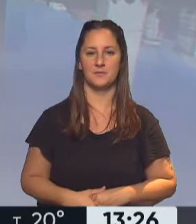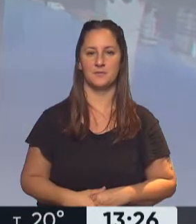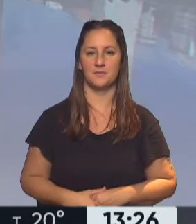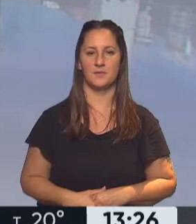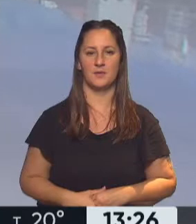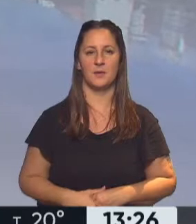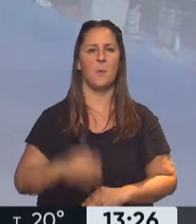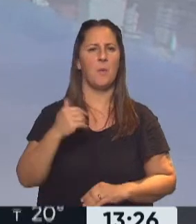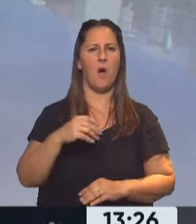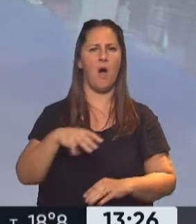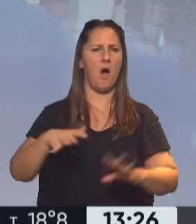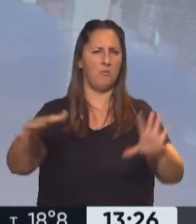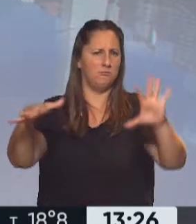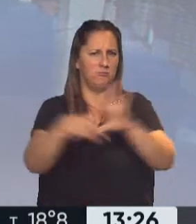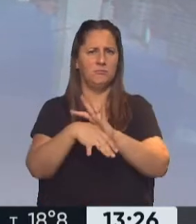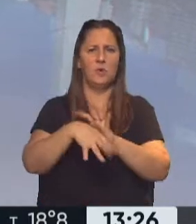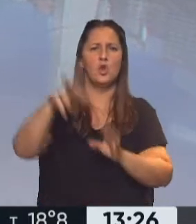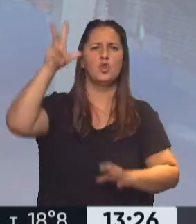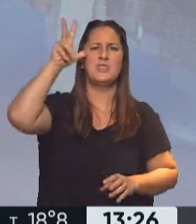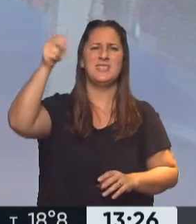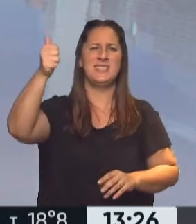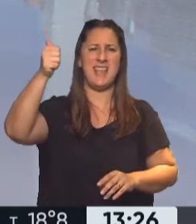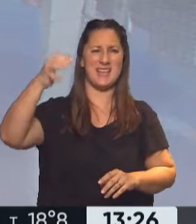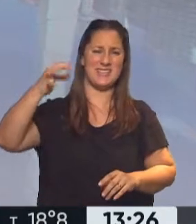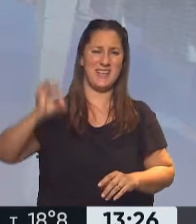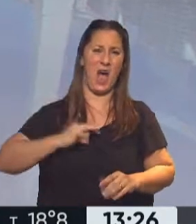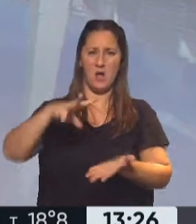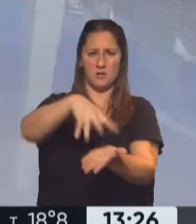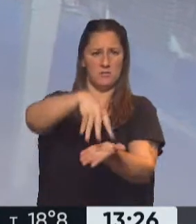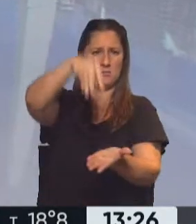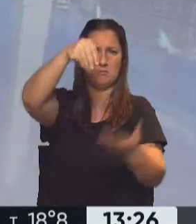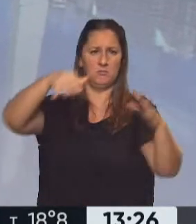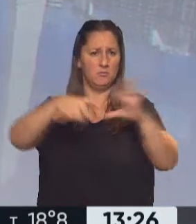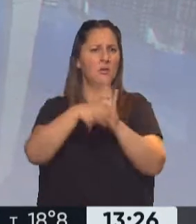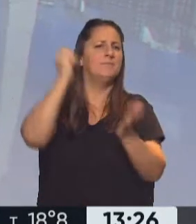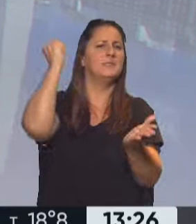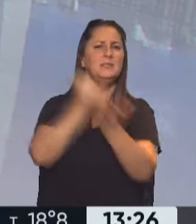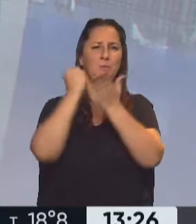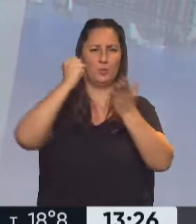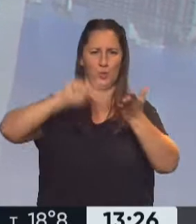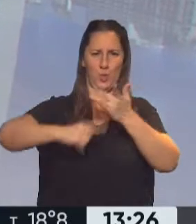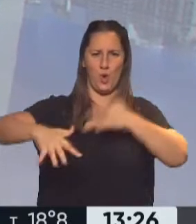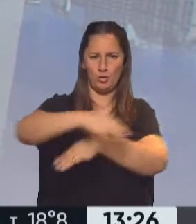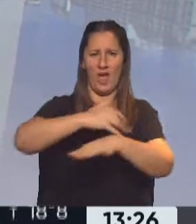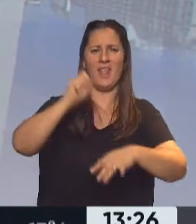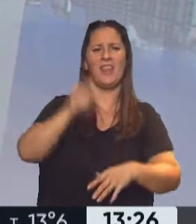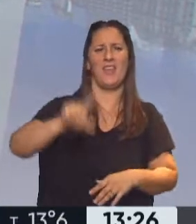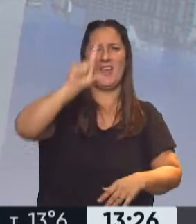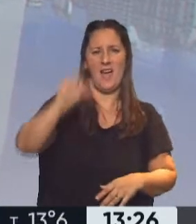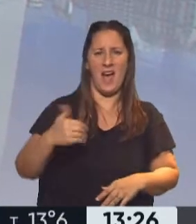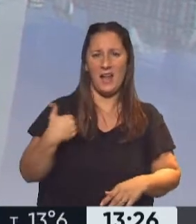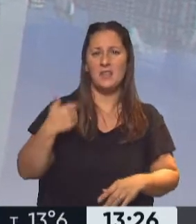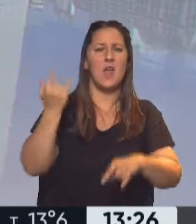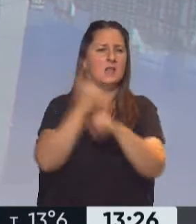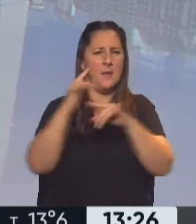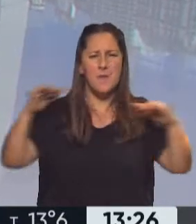podríamos decir, Verónica se mantiene perfecto con 86 años, no pasó el tiempo. Exactamente, símbolo de la ciudad de Buenos Aires y de la República Argentina. Espacio de